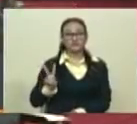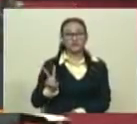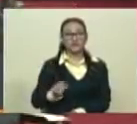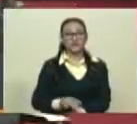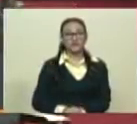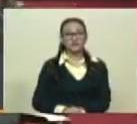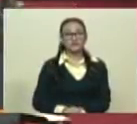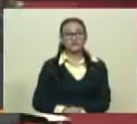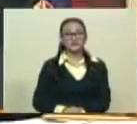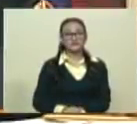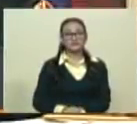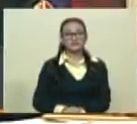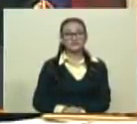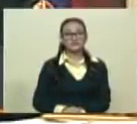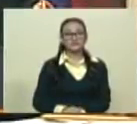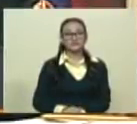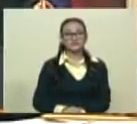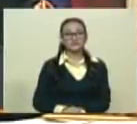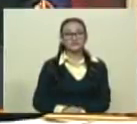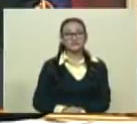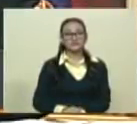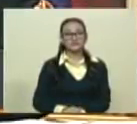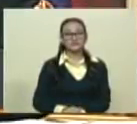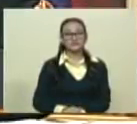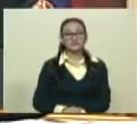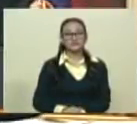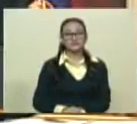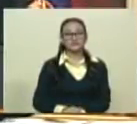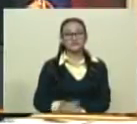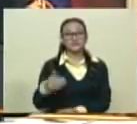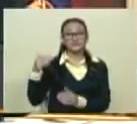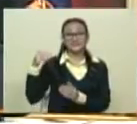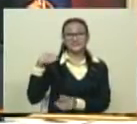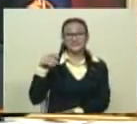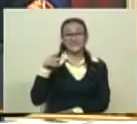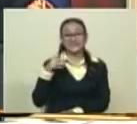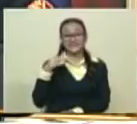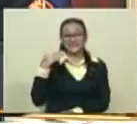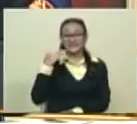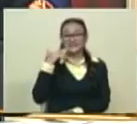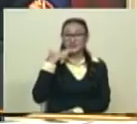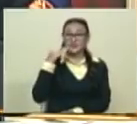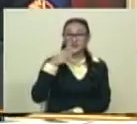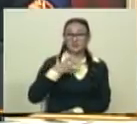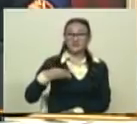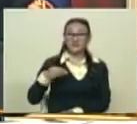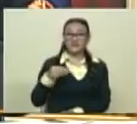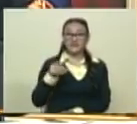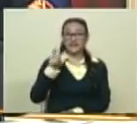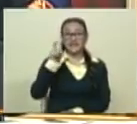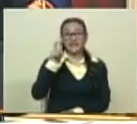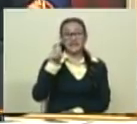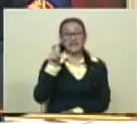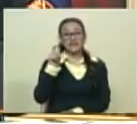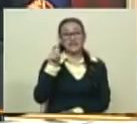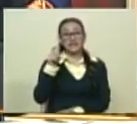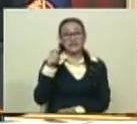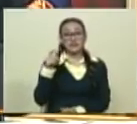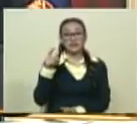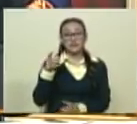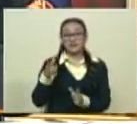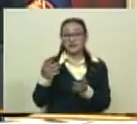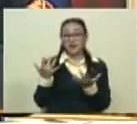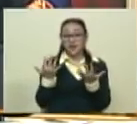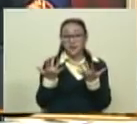Trump tire. Tire, saque, tire. Trump tire as manos